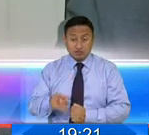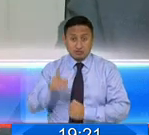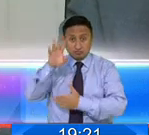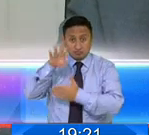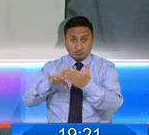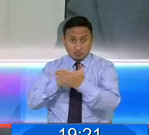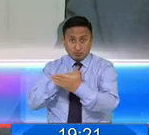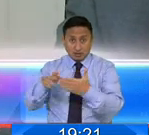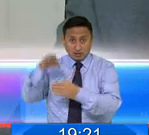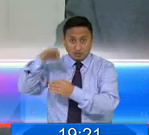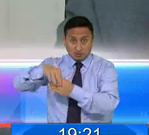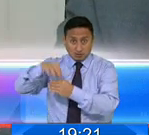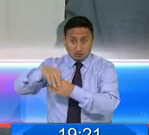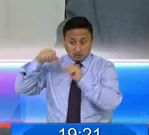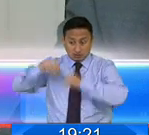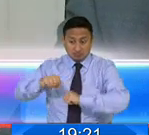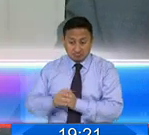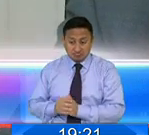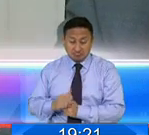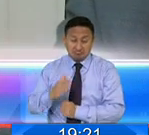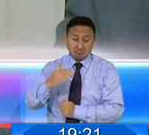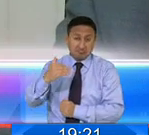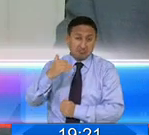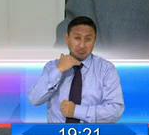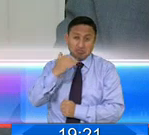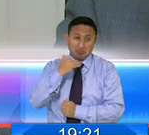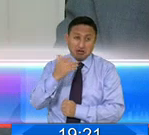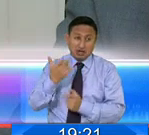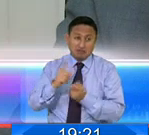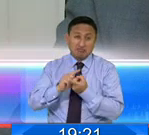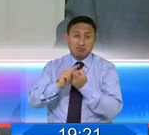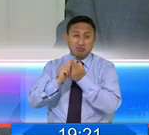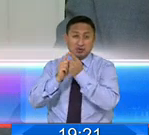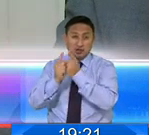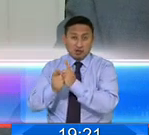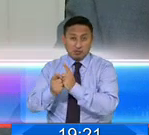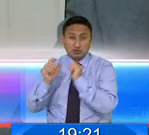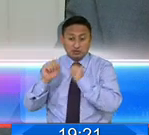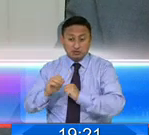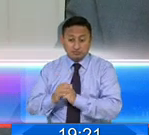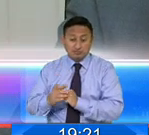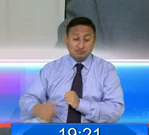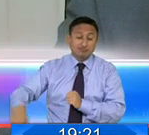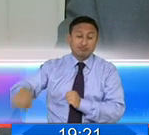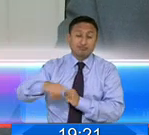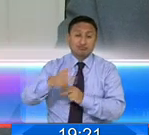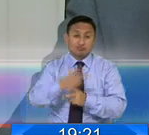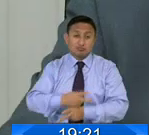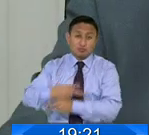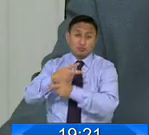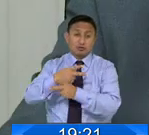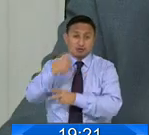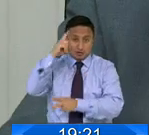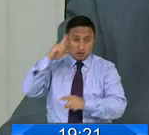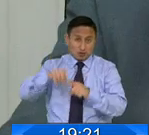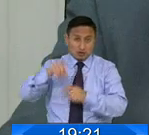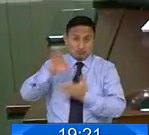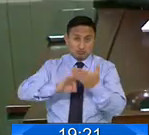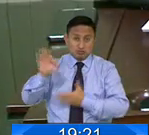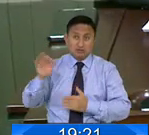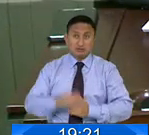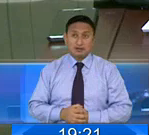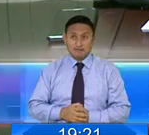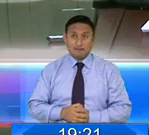si es que en el caso de sufrir alguna modificación, tiene que ser aprobado por el Pleno del Consejo Electoral.